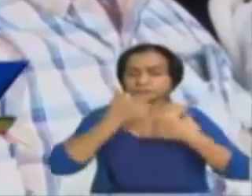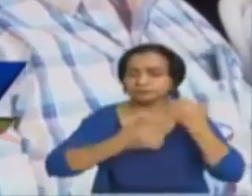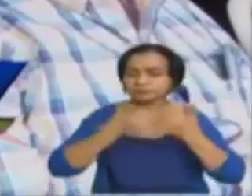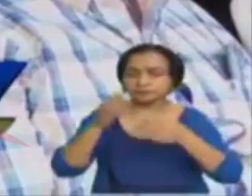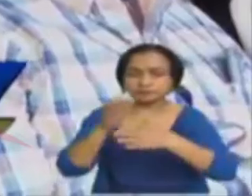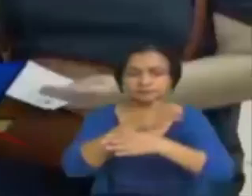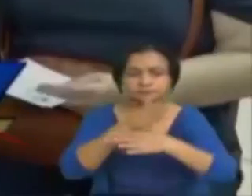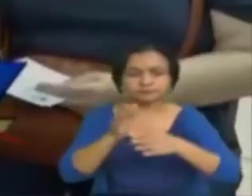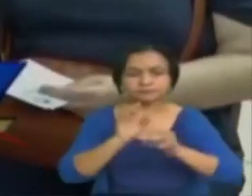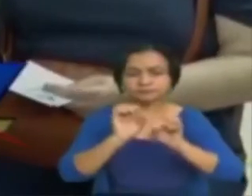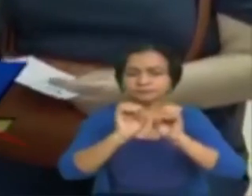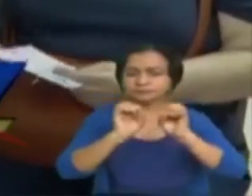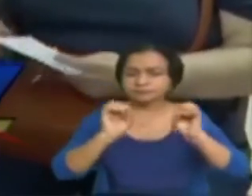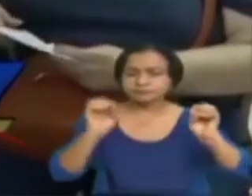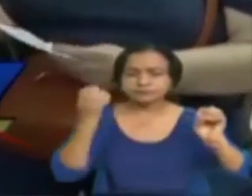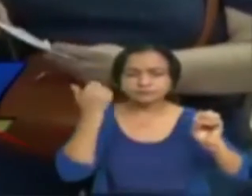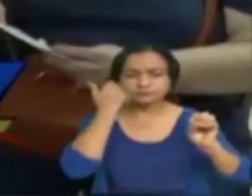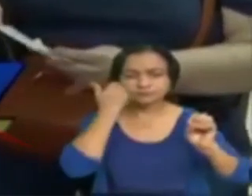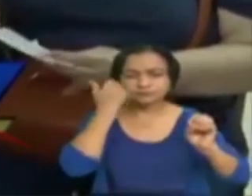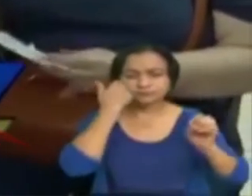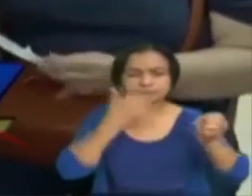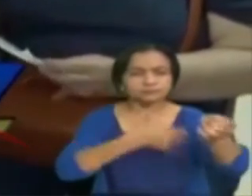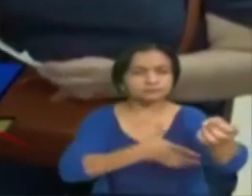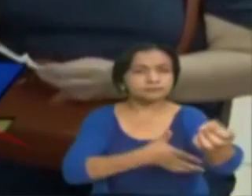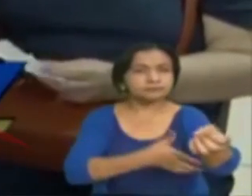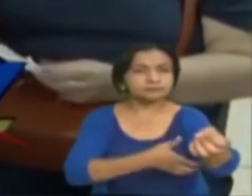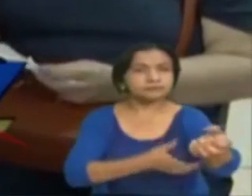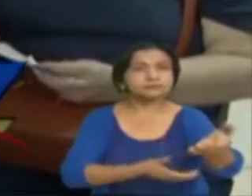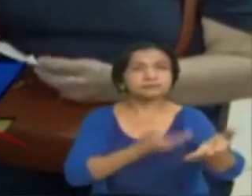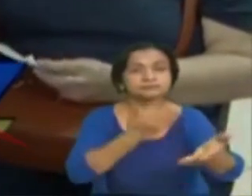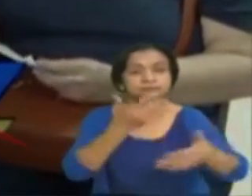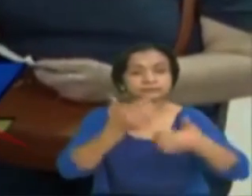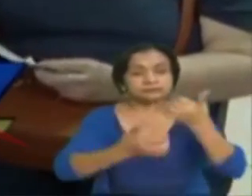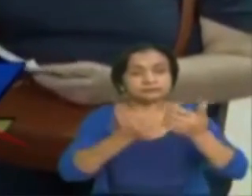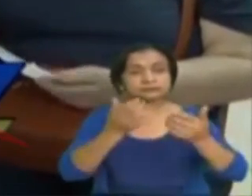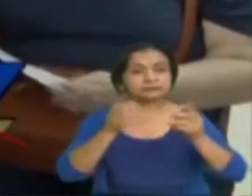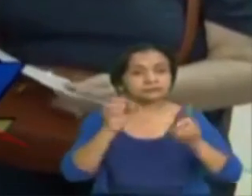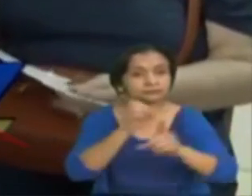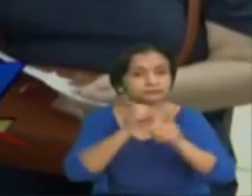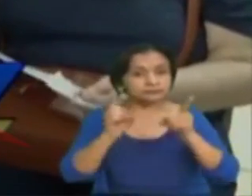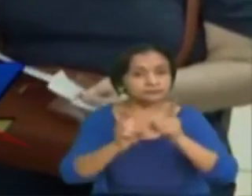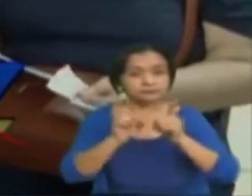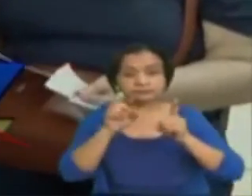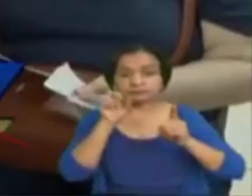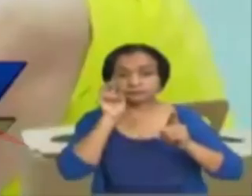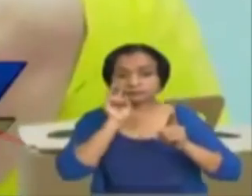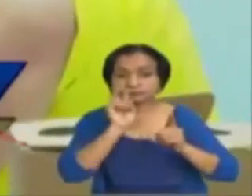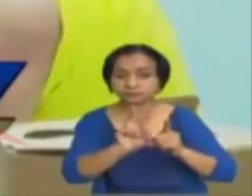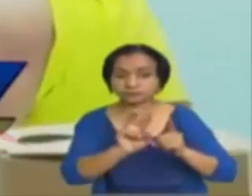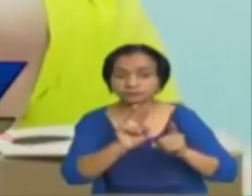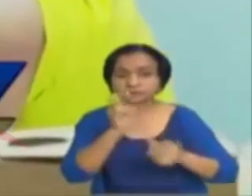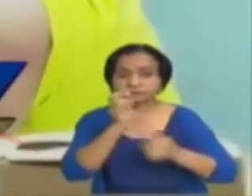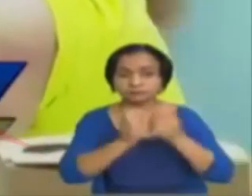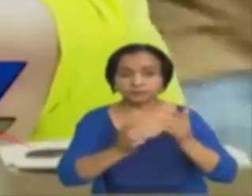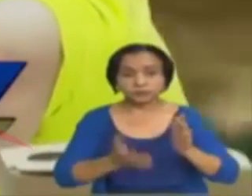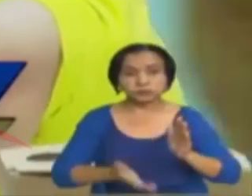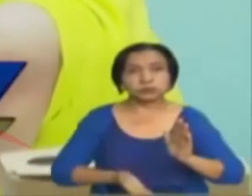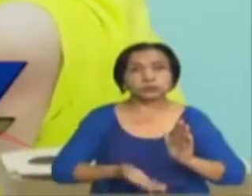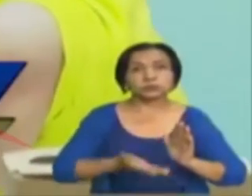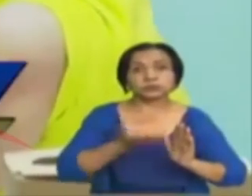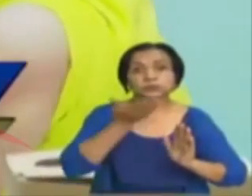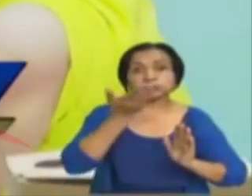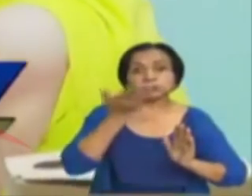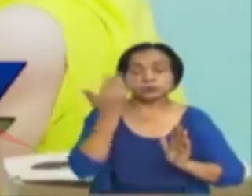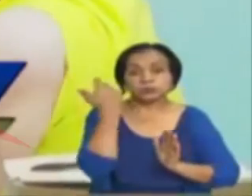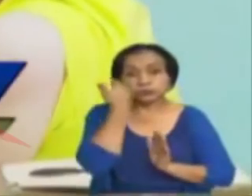será en primera dosis aquí en Managua, en el Centro Familiar Comunitario Carmen Lao, en el Distrito